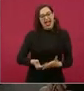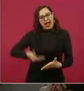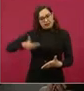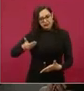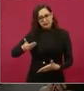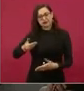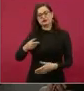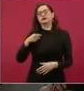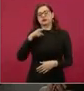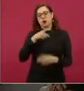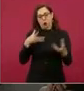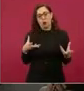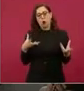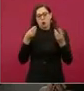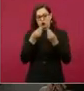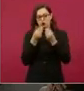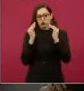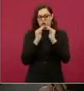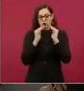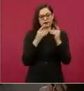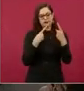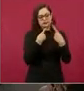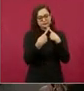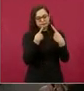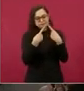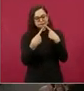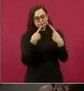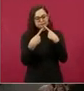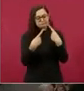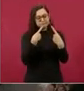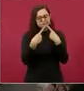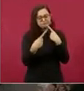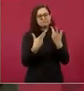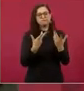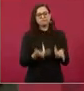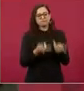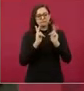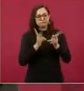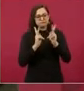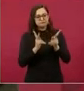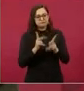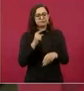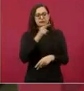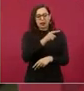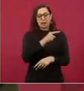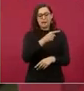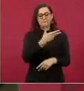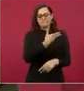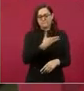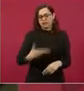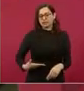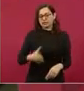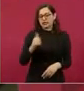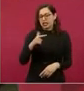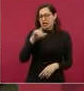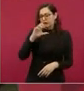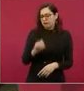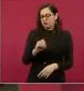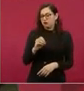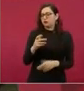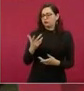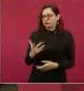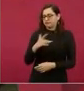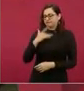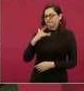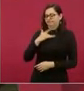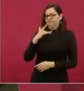en parte de la conversación reconocía el presidente electo en ese momento el Obrador que una de las cosas